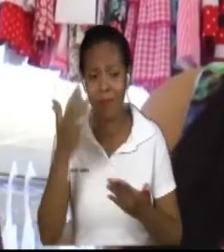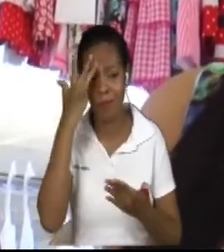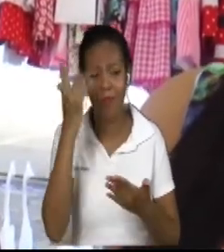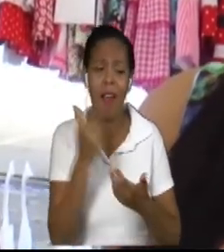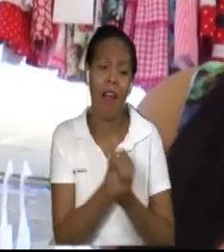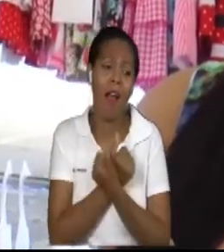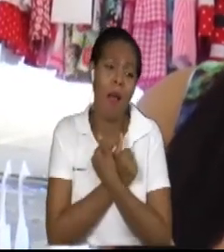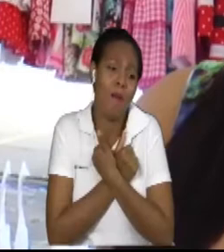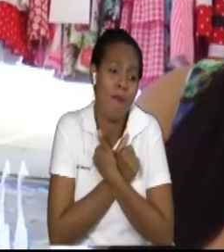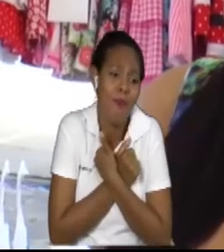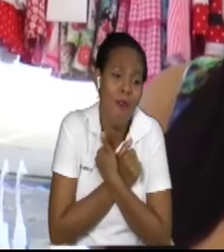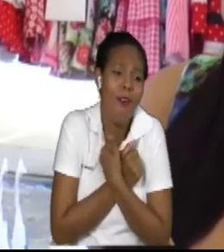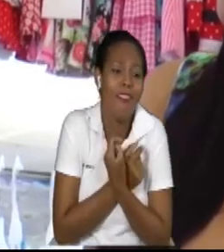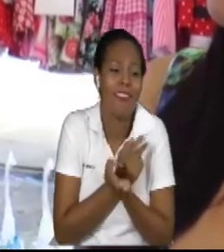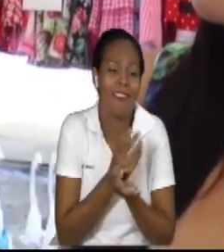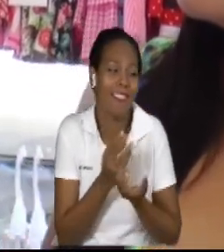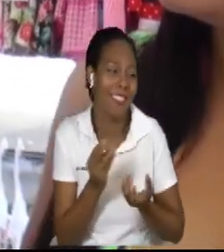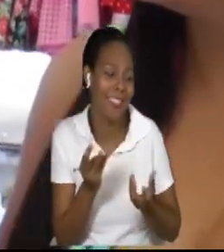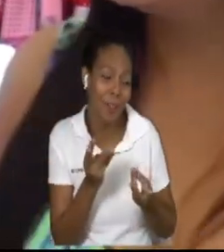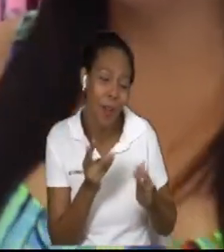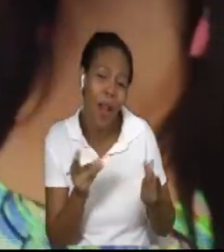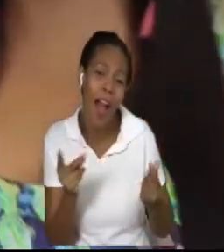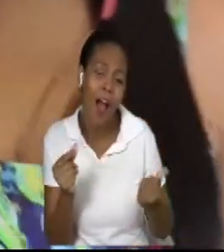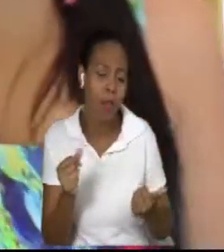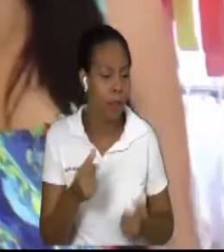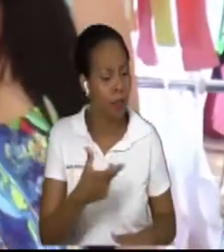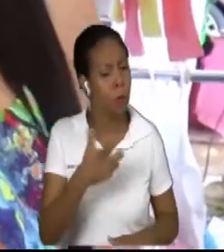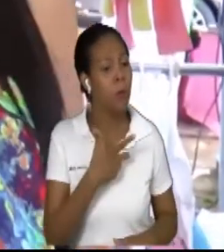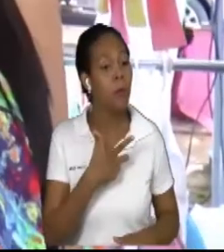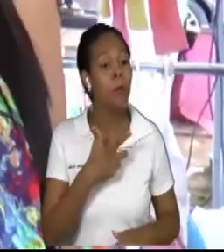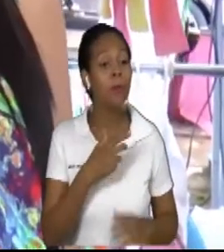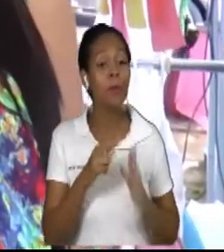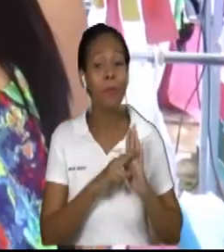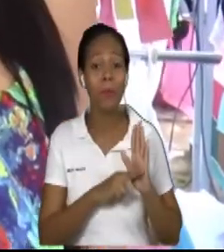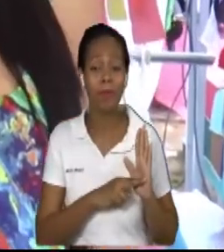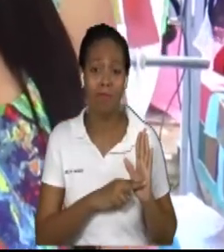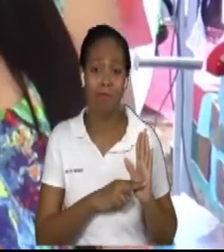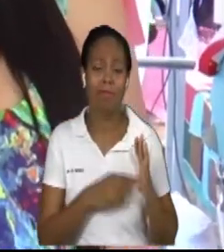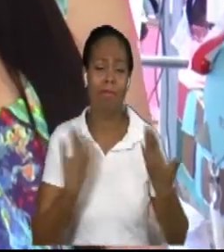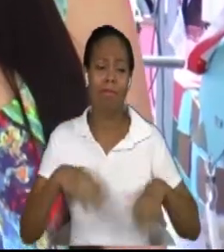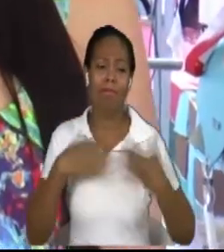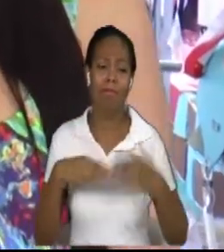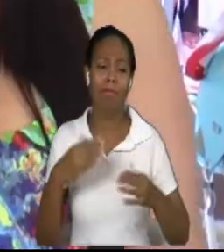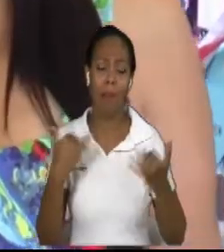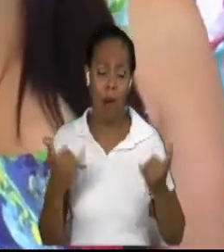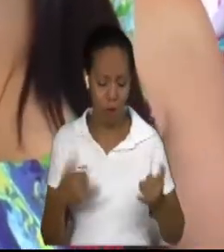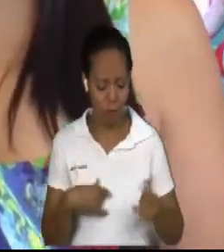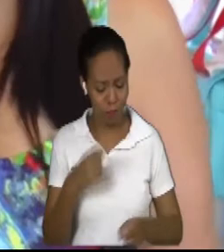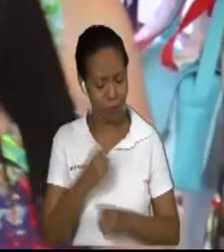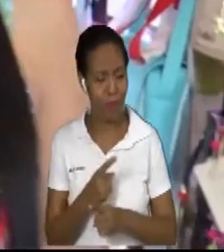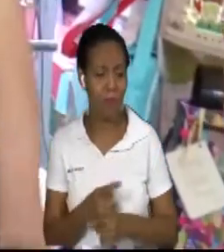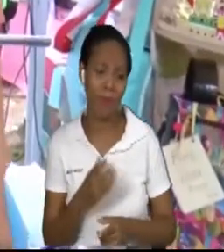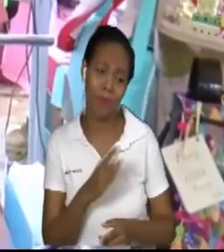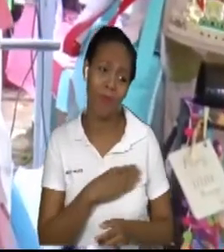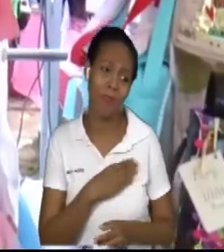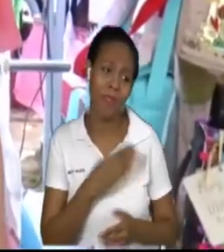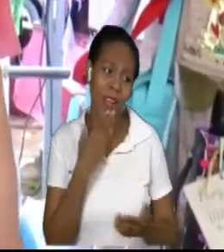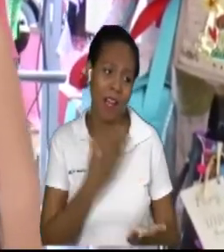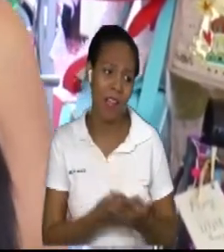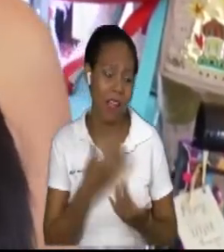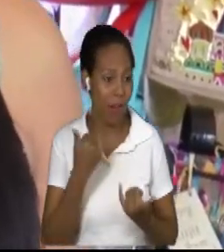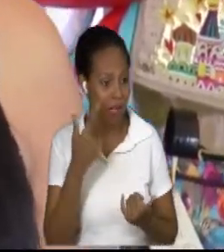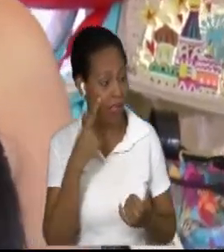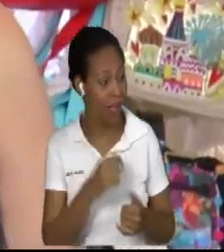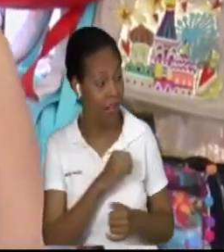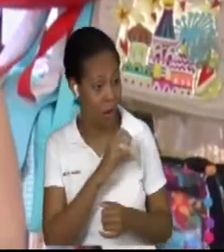disciplina lograron hacer de nosotros lo que hoy somos. Diego Acosta, secretario general de Barranca Bermeja, quien hoy vino a acompañar a las mujeres